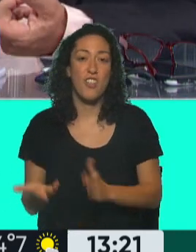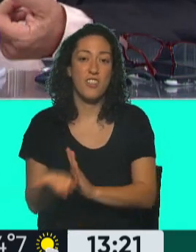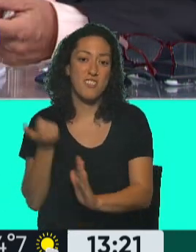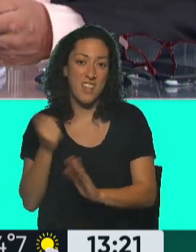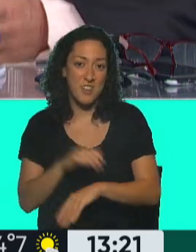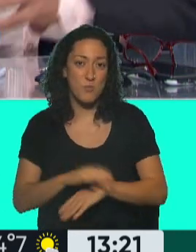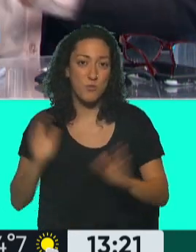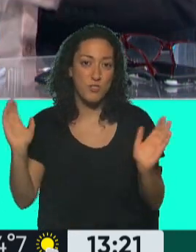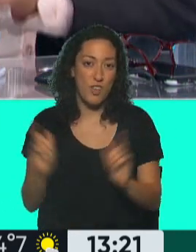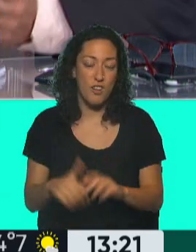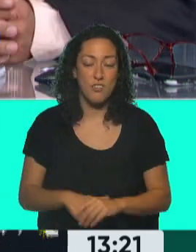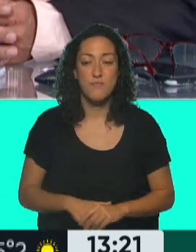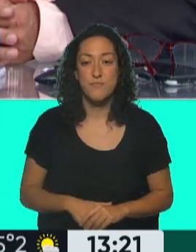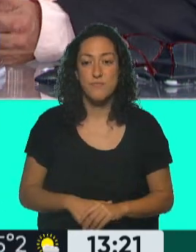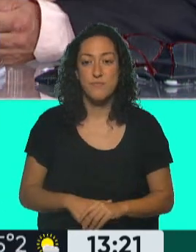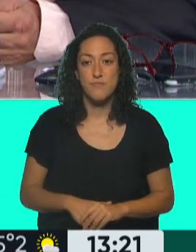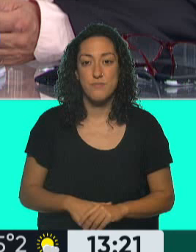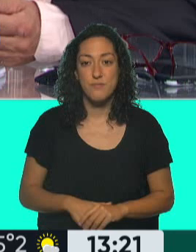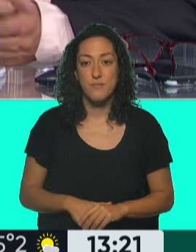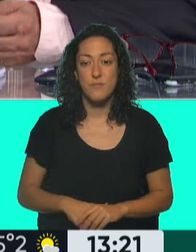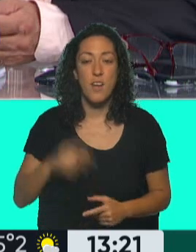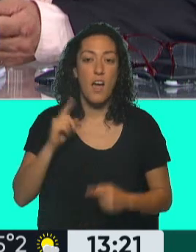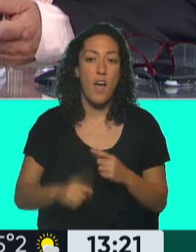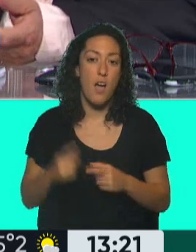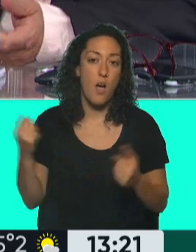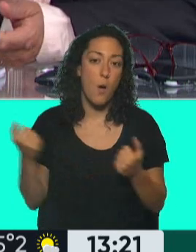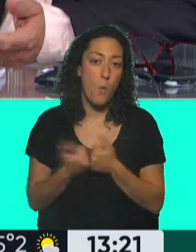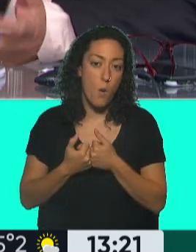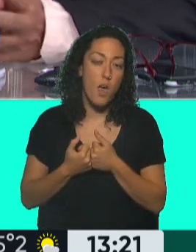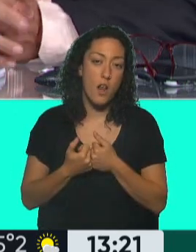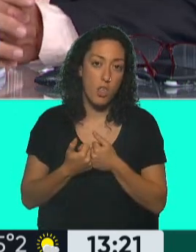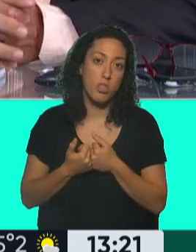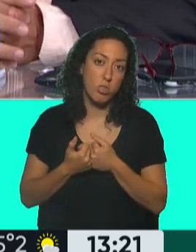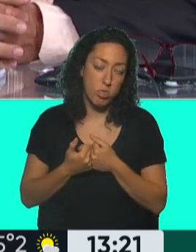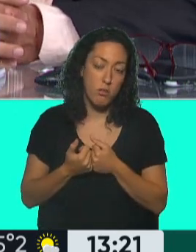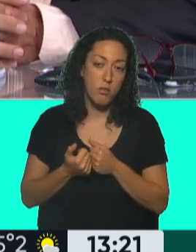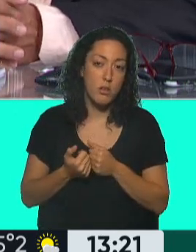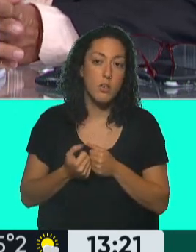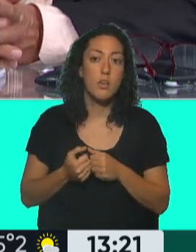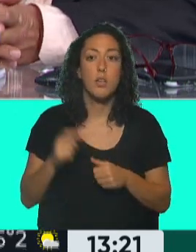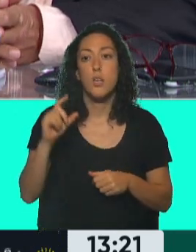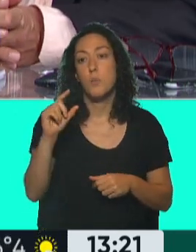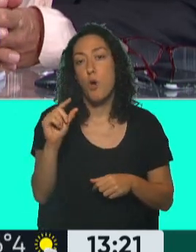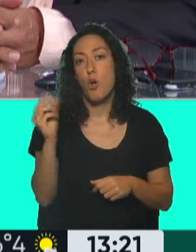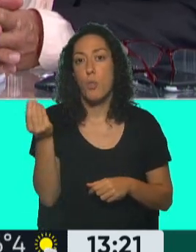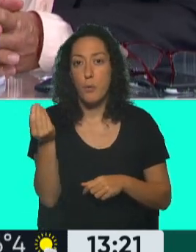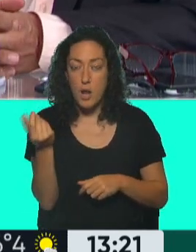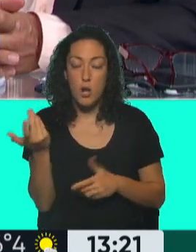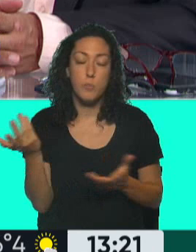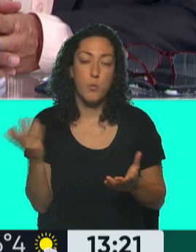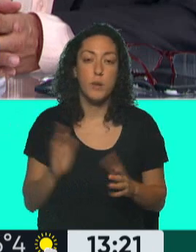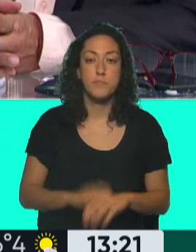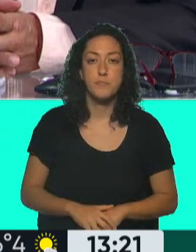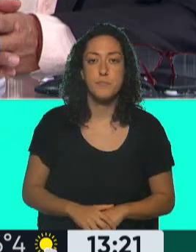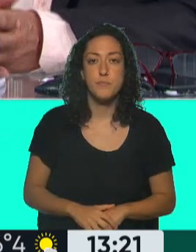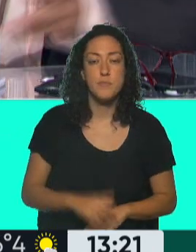deuda que tenían con el estado puesto también fue parte de un acuerdo de una parte menor de todo el valor pero es parte de esto así